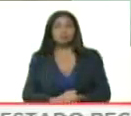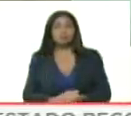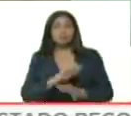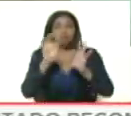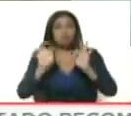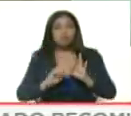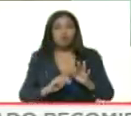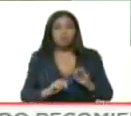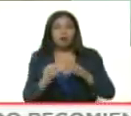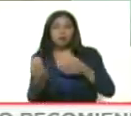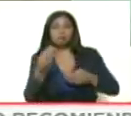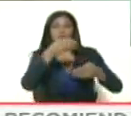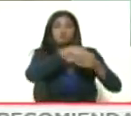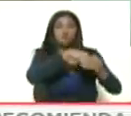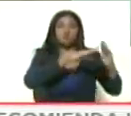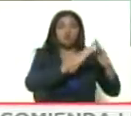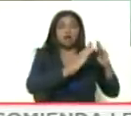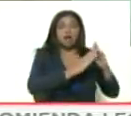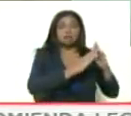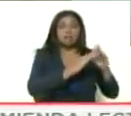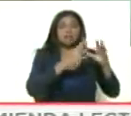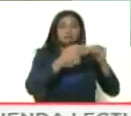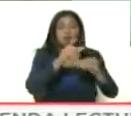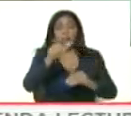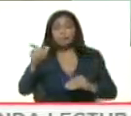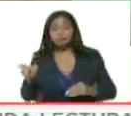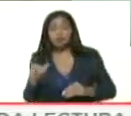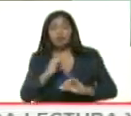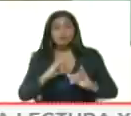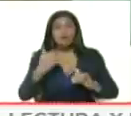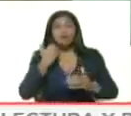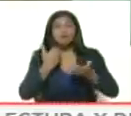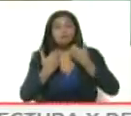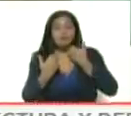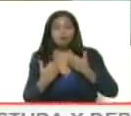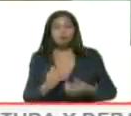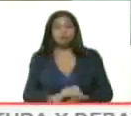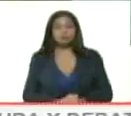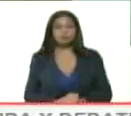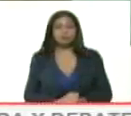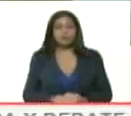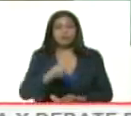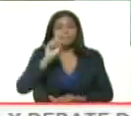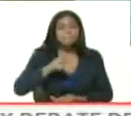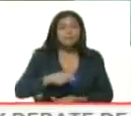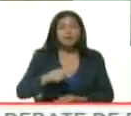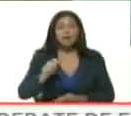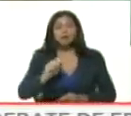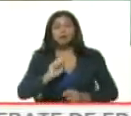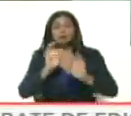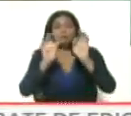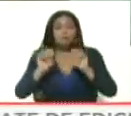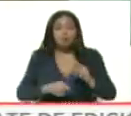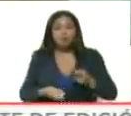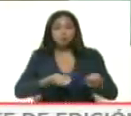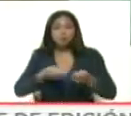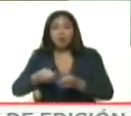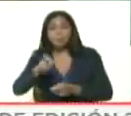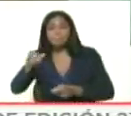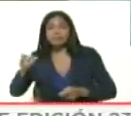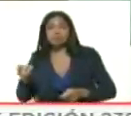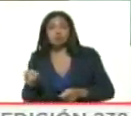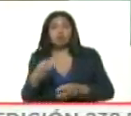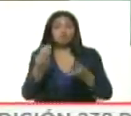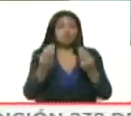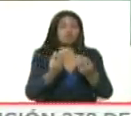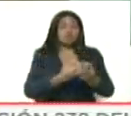de aislamiento y cuarentena de personas y el manejo de casos graves y su